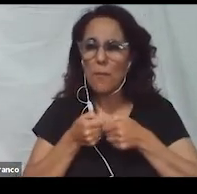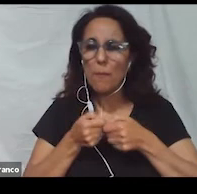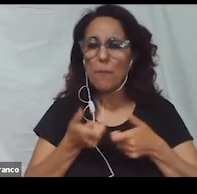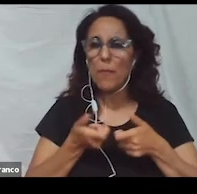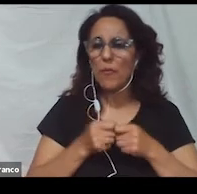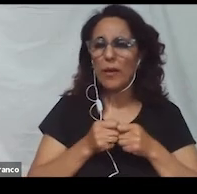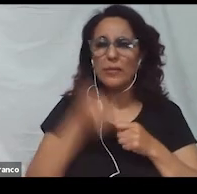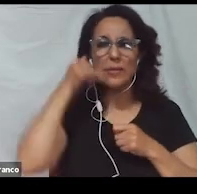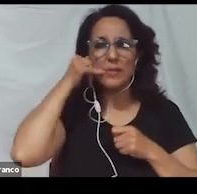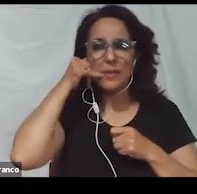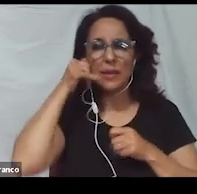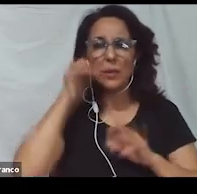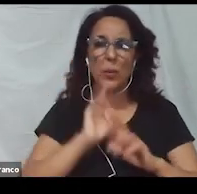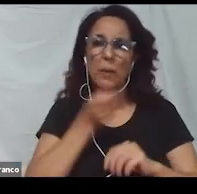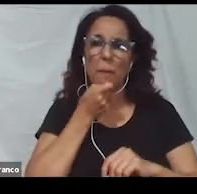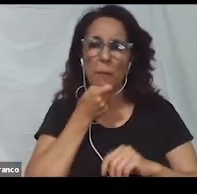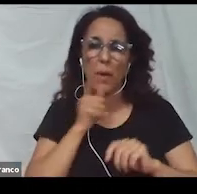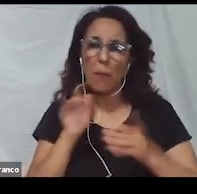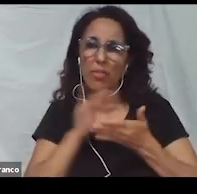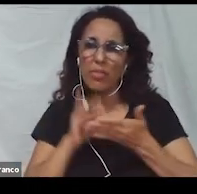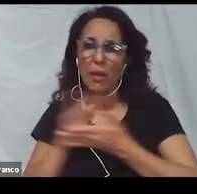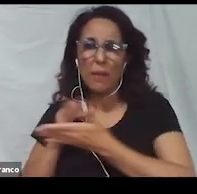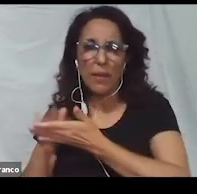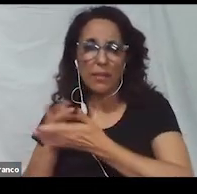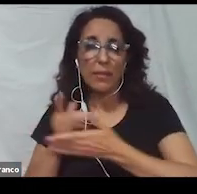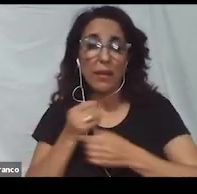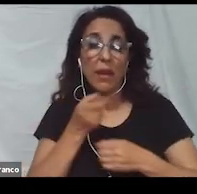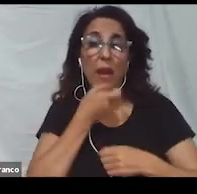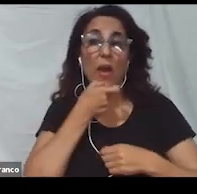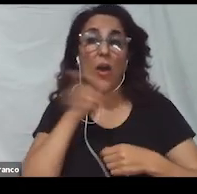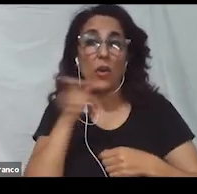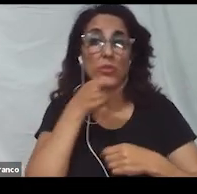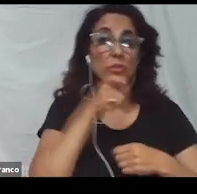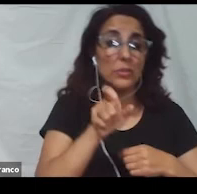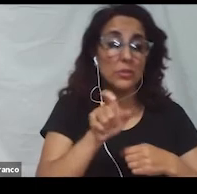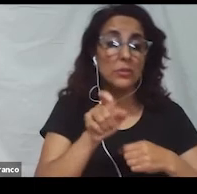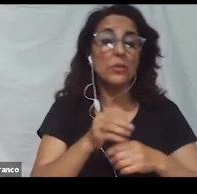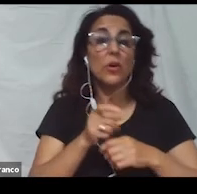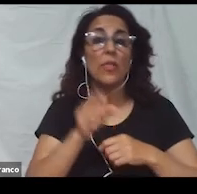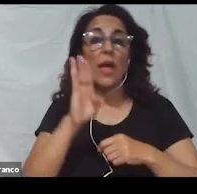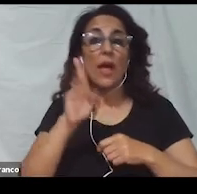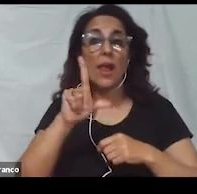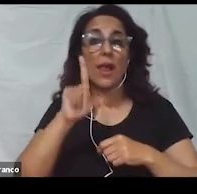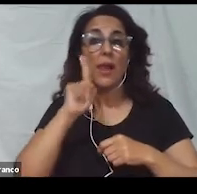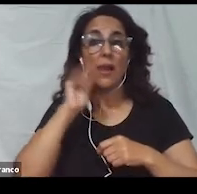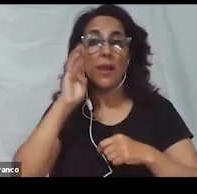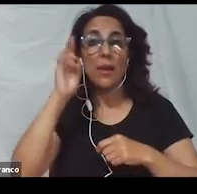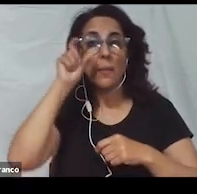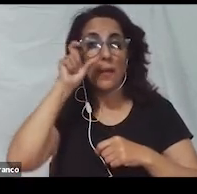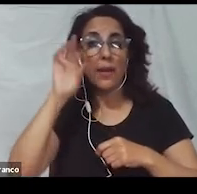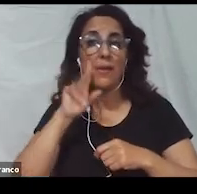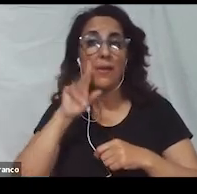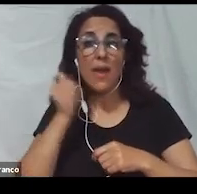móviles. ¿Ok? Entonces, aquí están las recomendaciones de librerías que deberían utilizar ustedes para lograr una